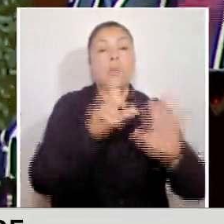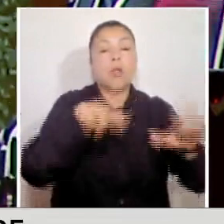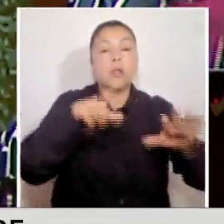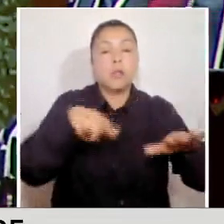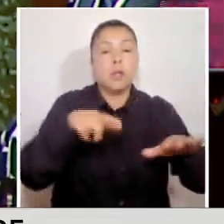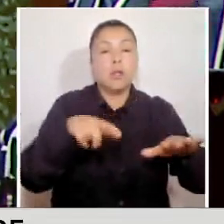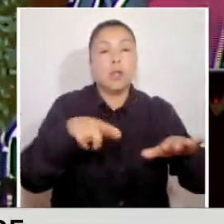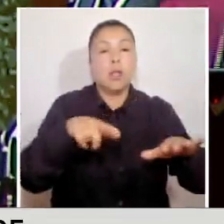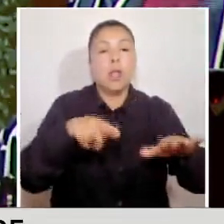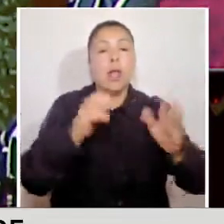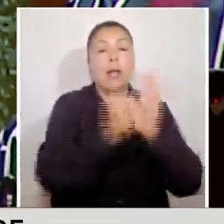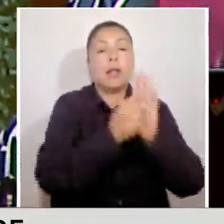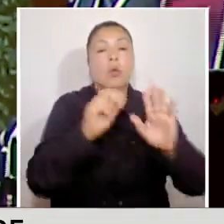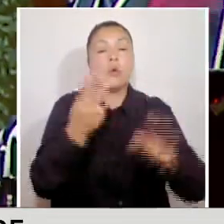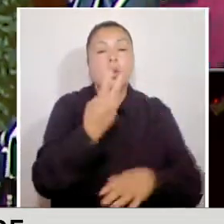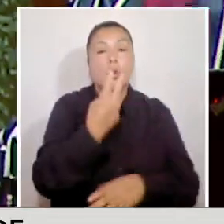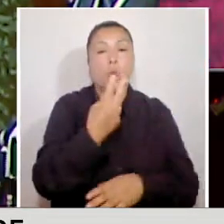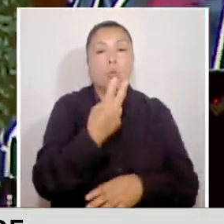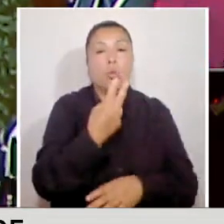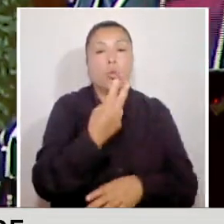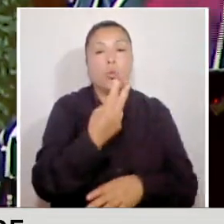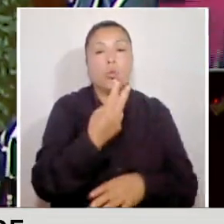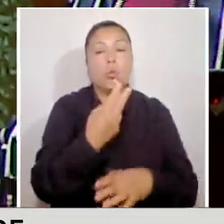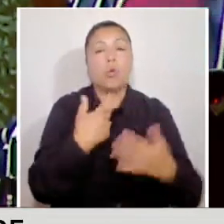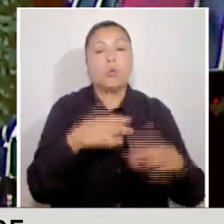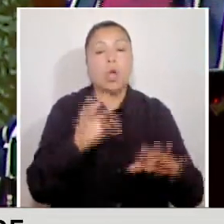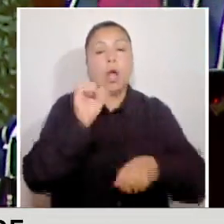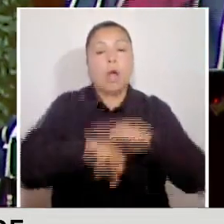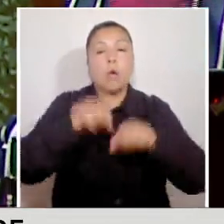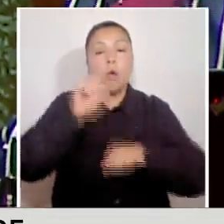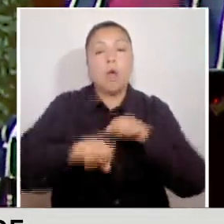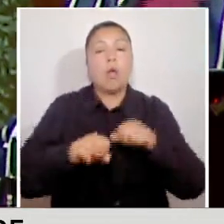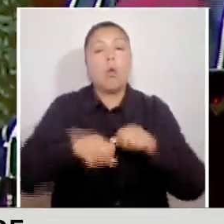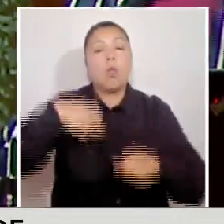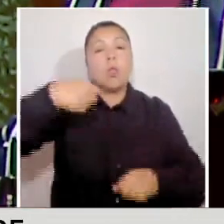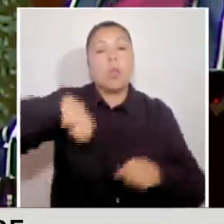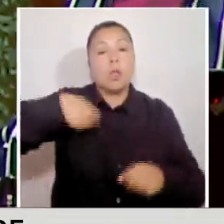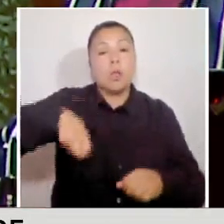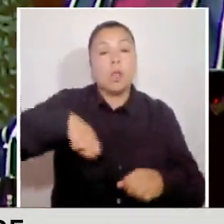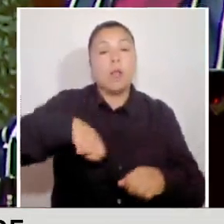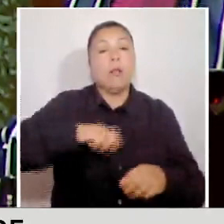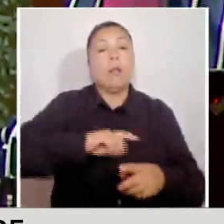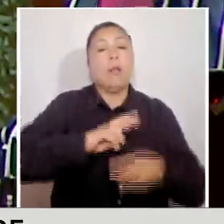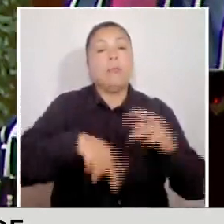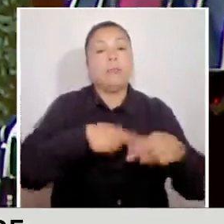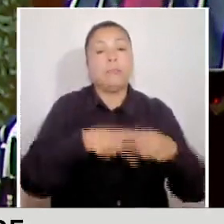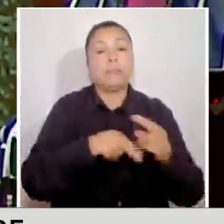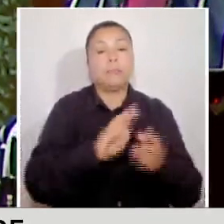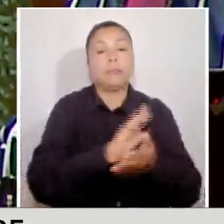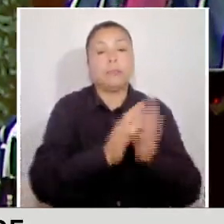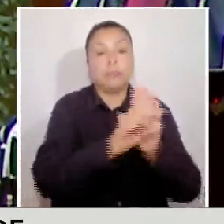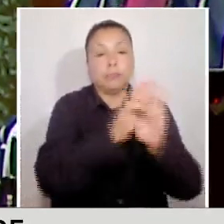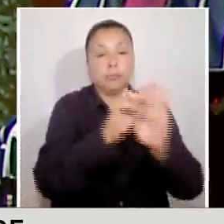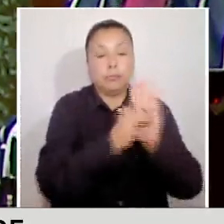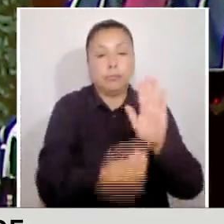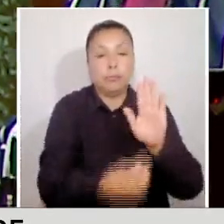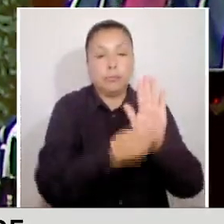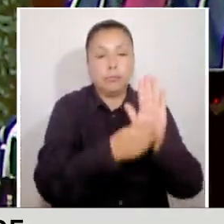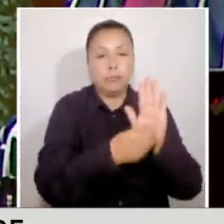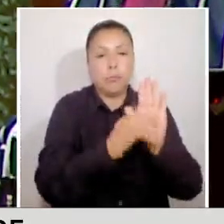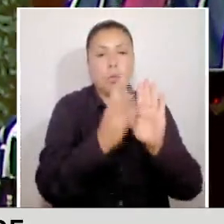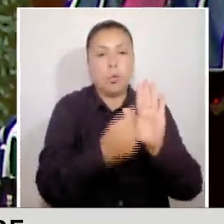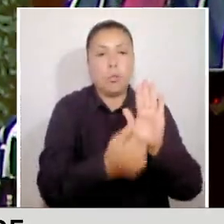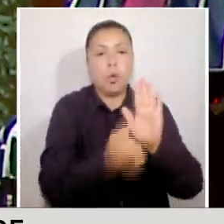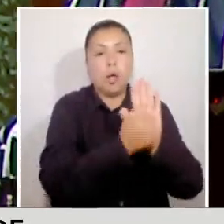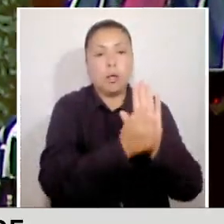del artículo segundo en los términos aprobados por el senado y se han renovado indicaciones para agregar nuevos numerales y artículos